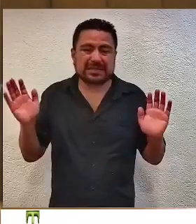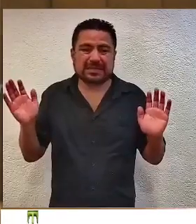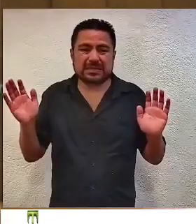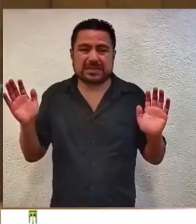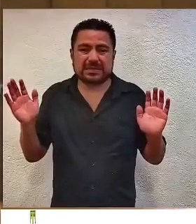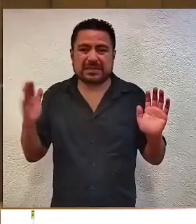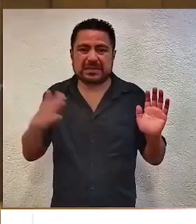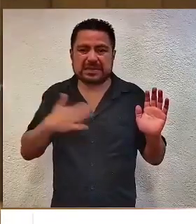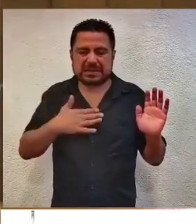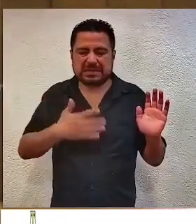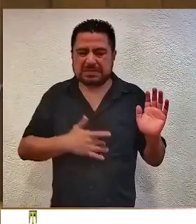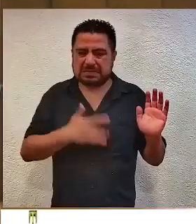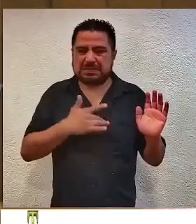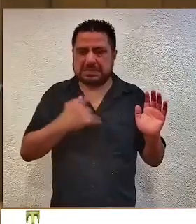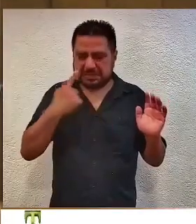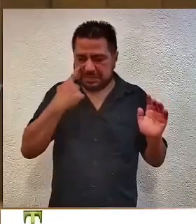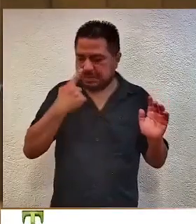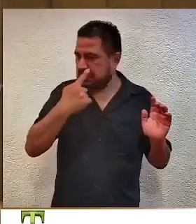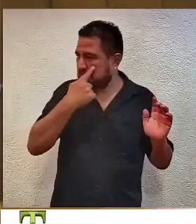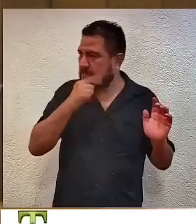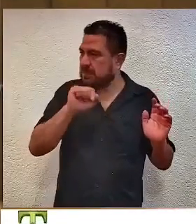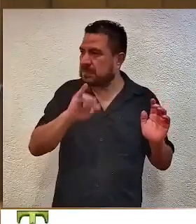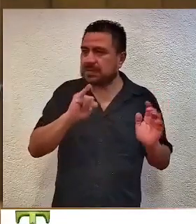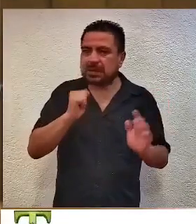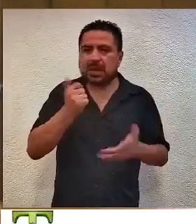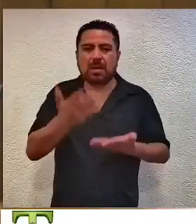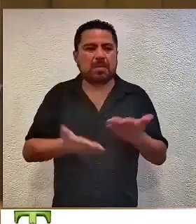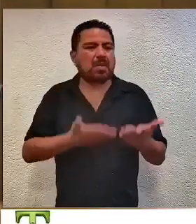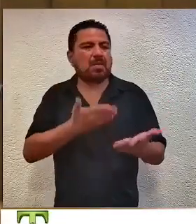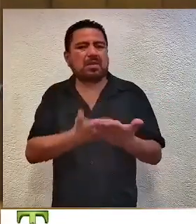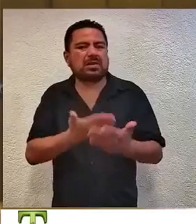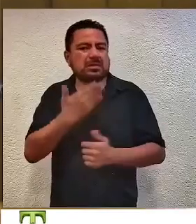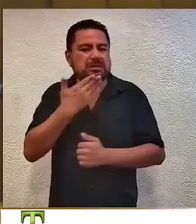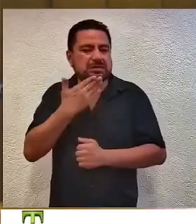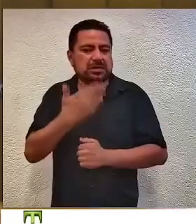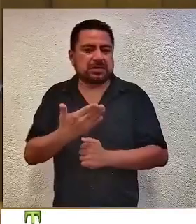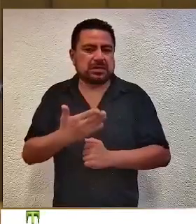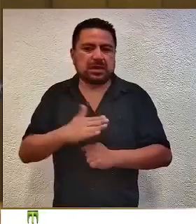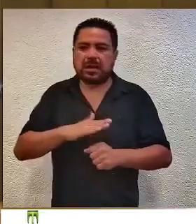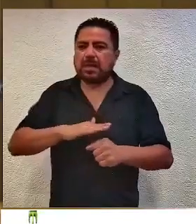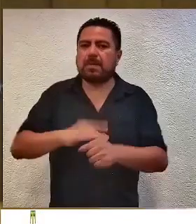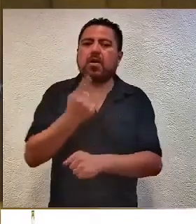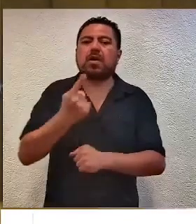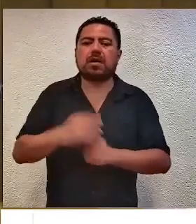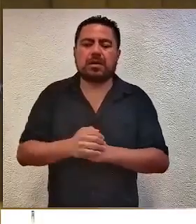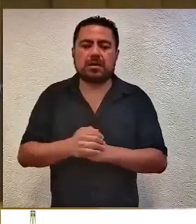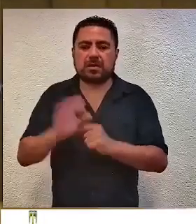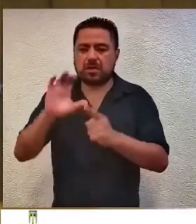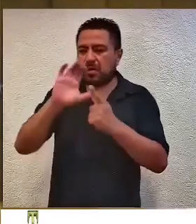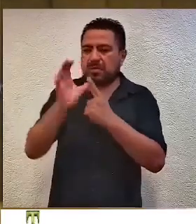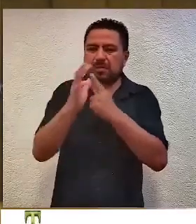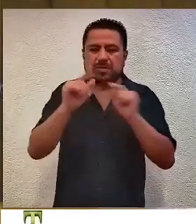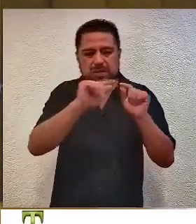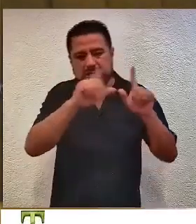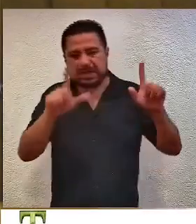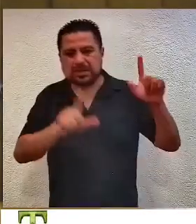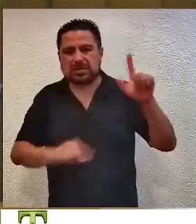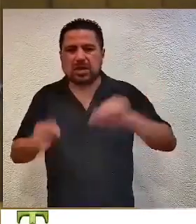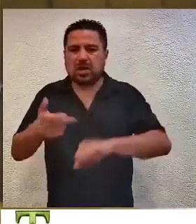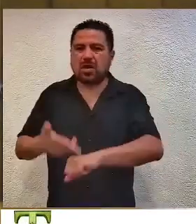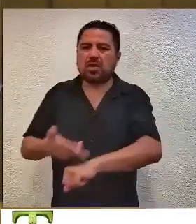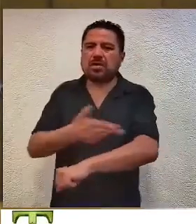me convence de que es la propuesta adecuada. ¿Por qué? Porque si la Comisión Nacional de